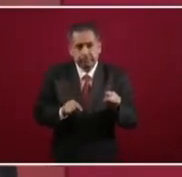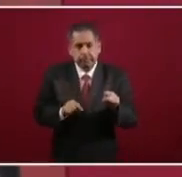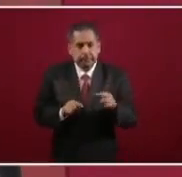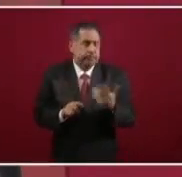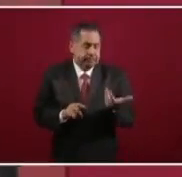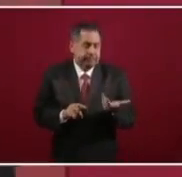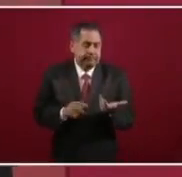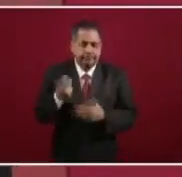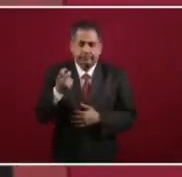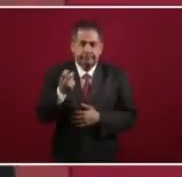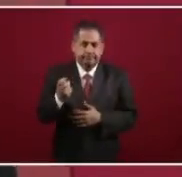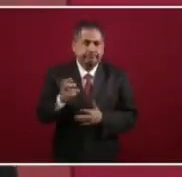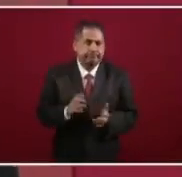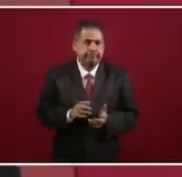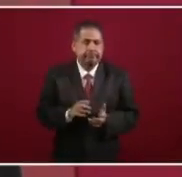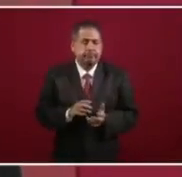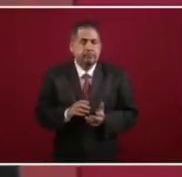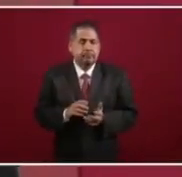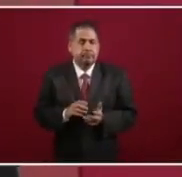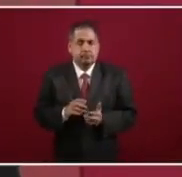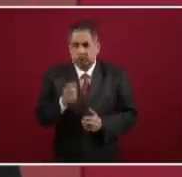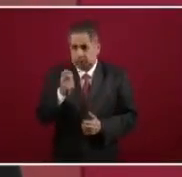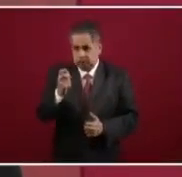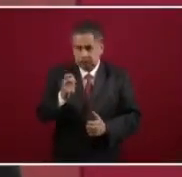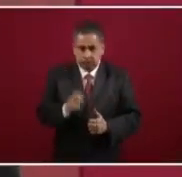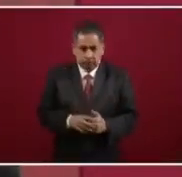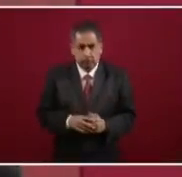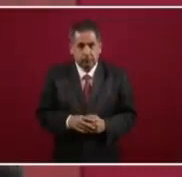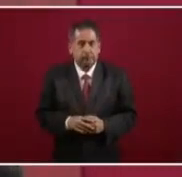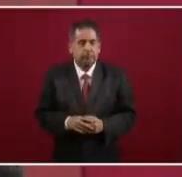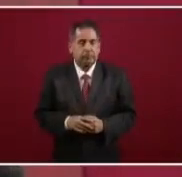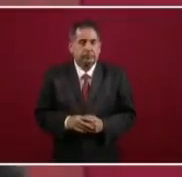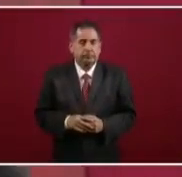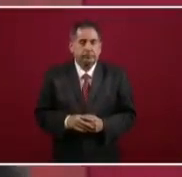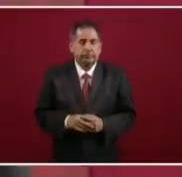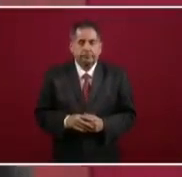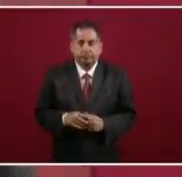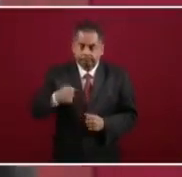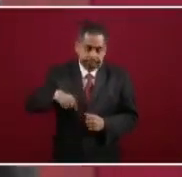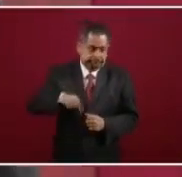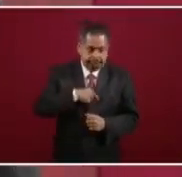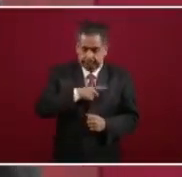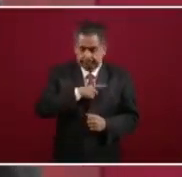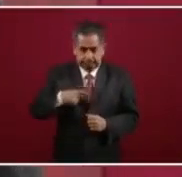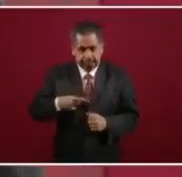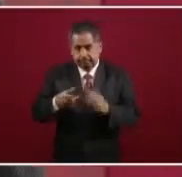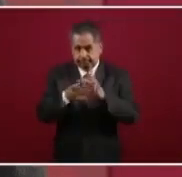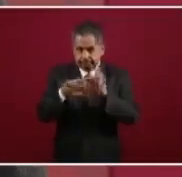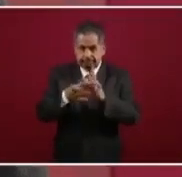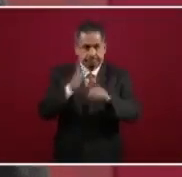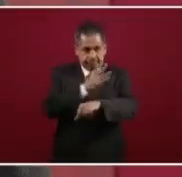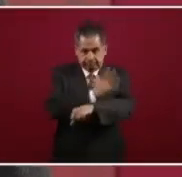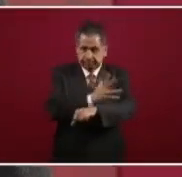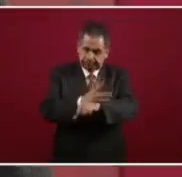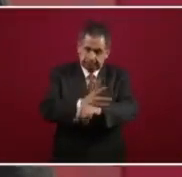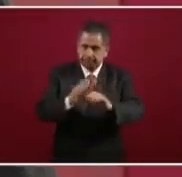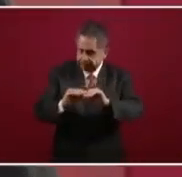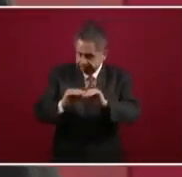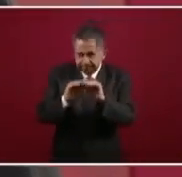entonces por eso este tenemos que aclarar todo